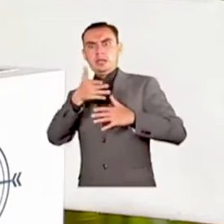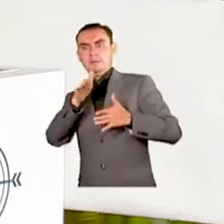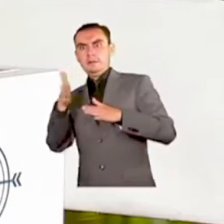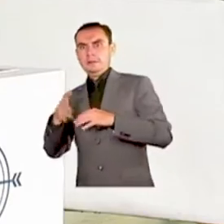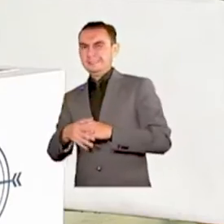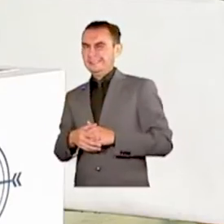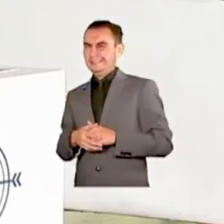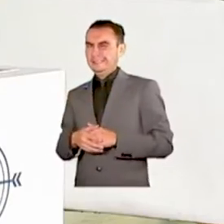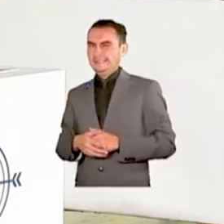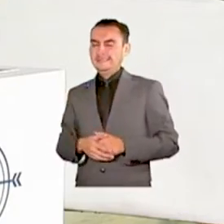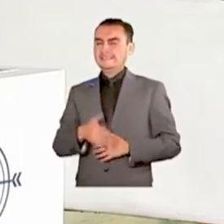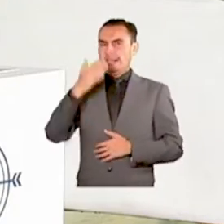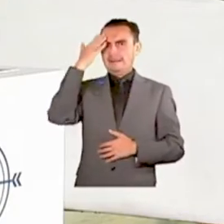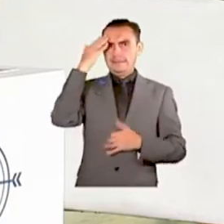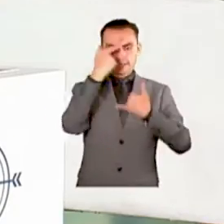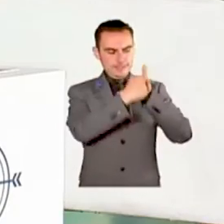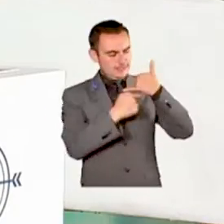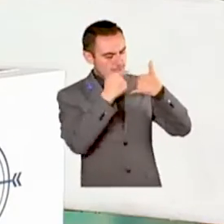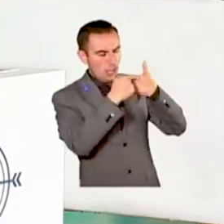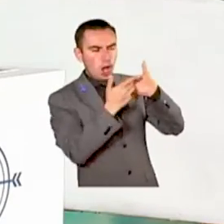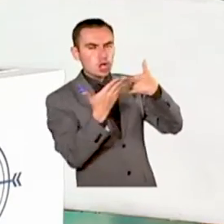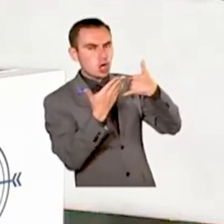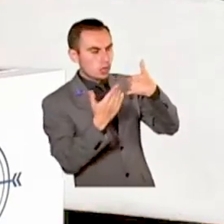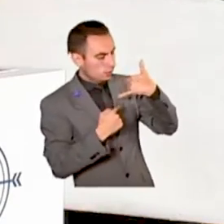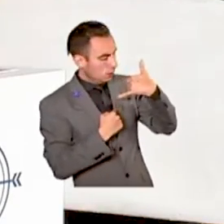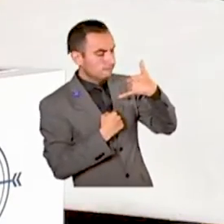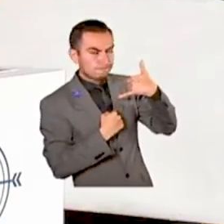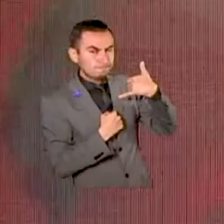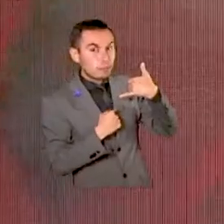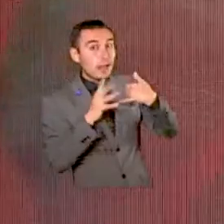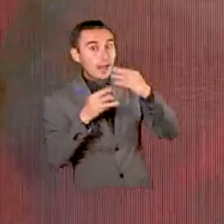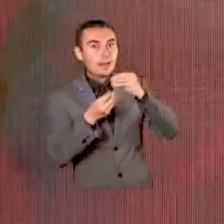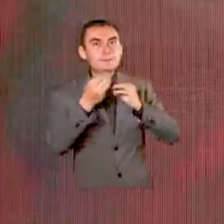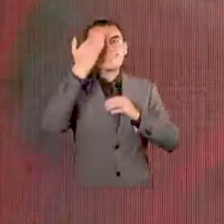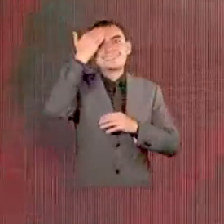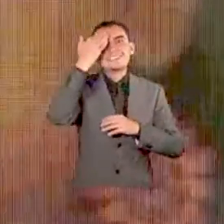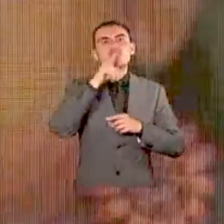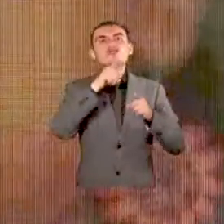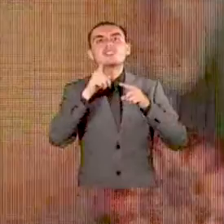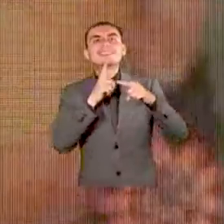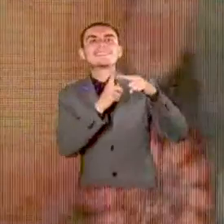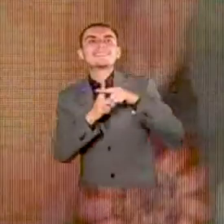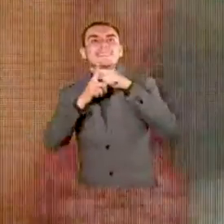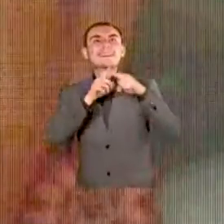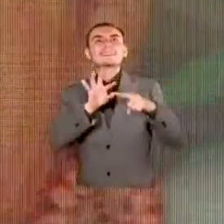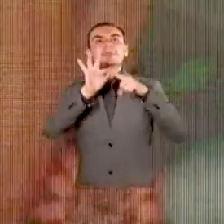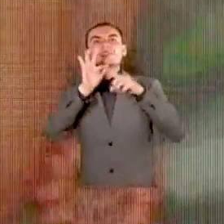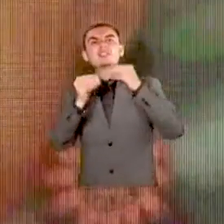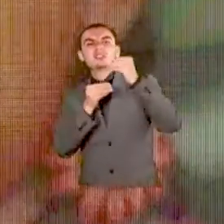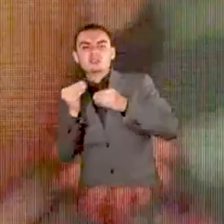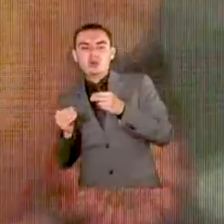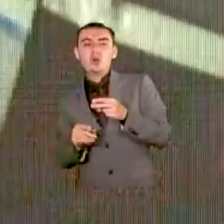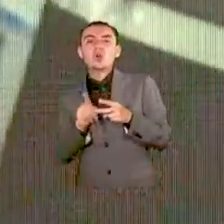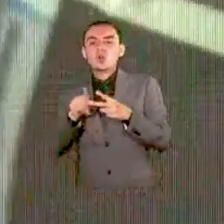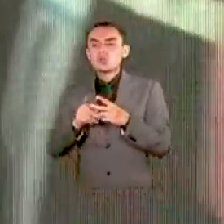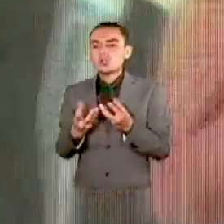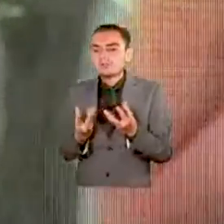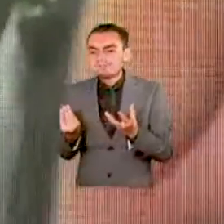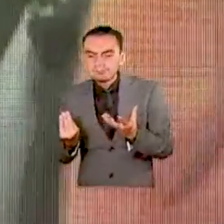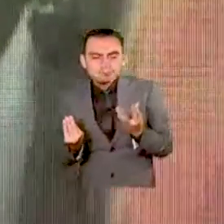en el territorio nacional, destacando también una comisión especial de procuradores judiciales 2 para